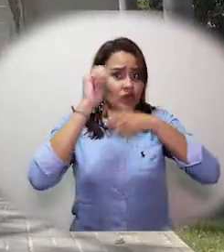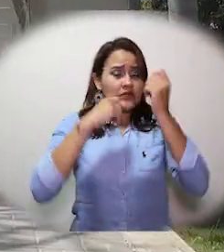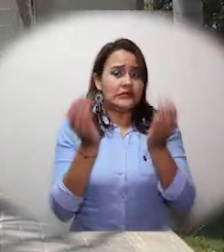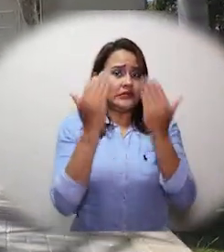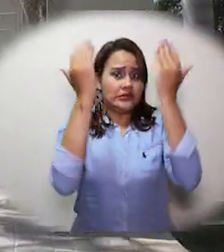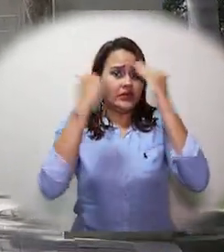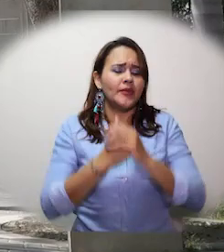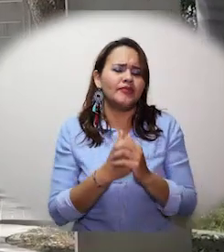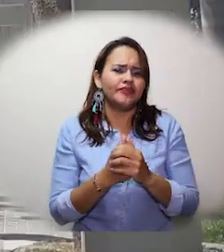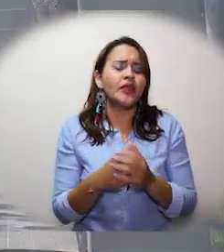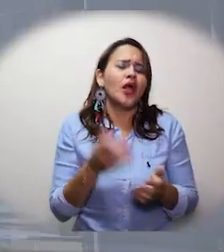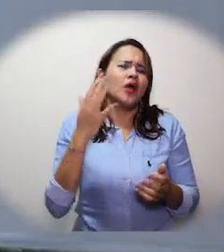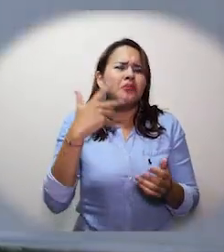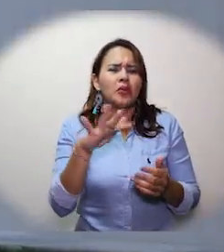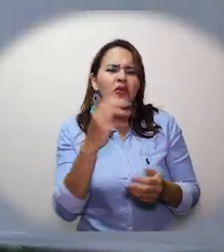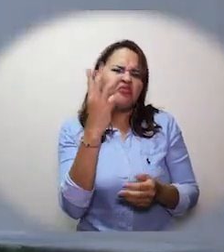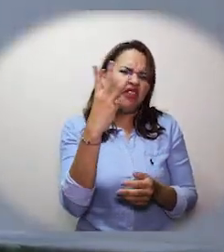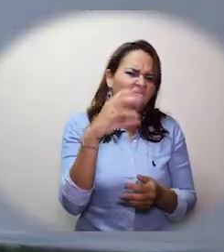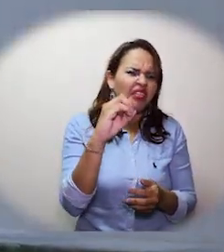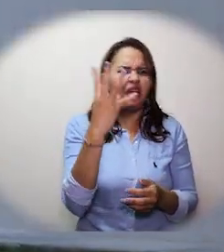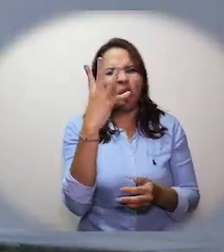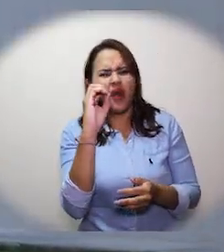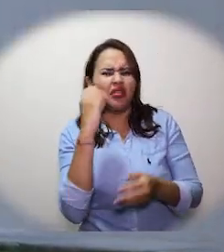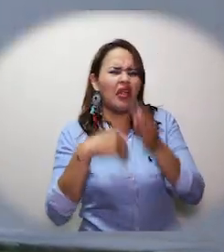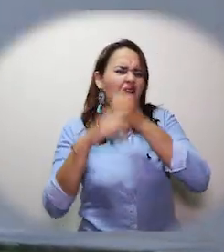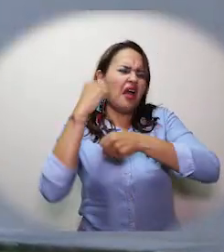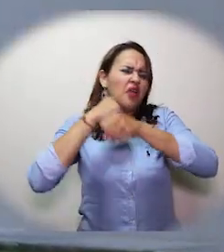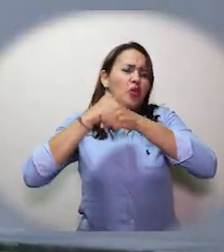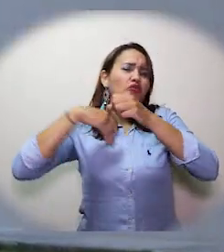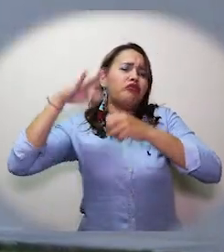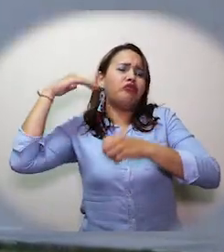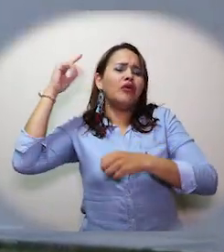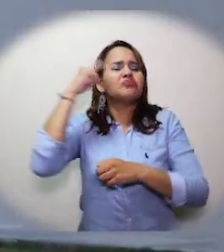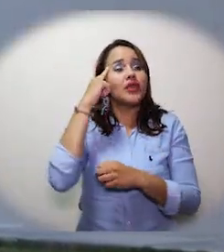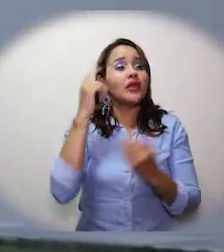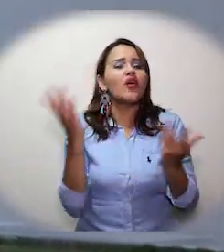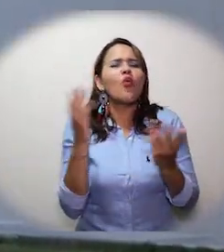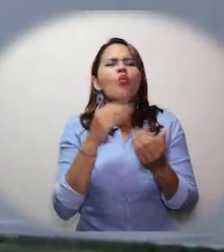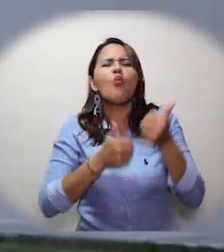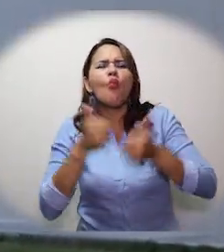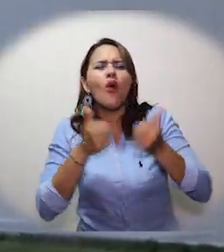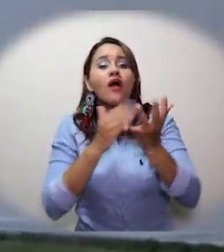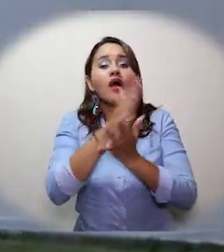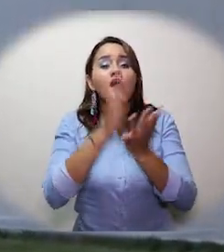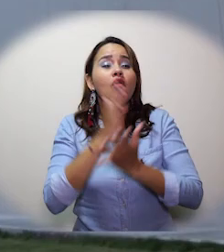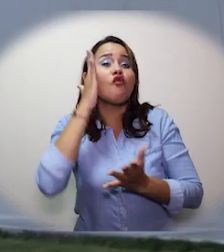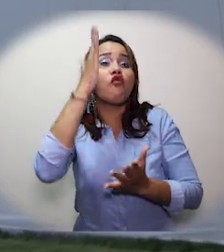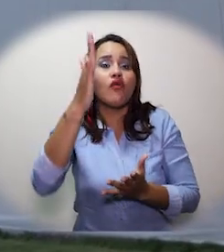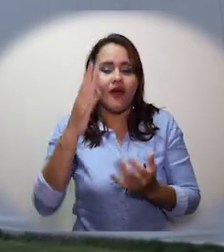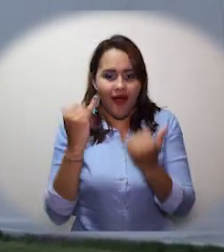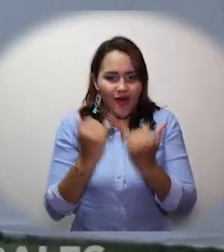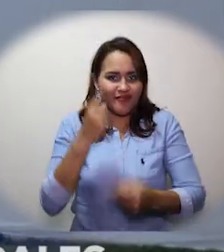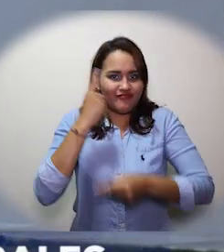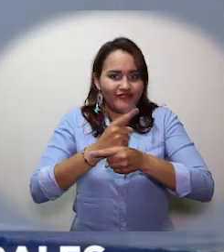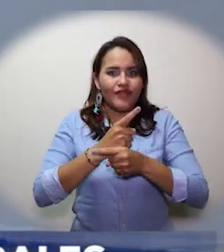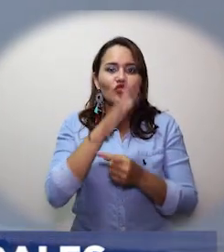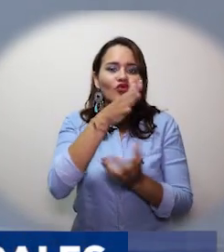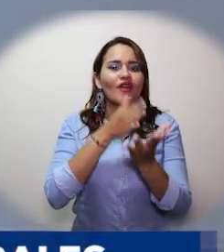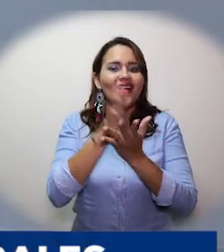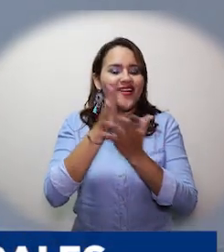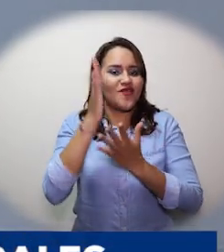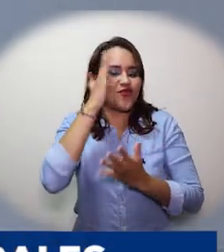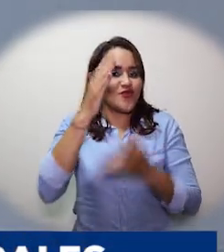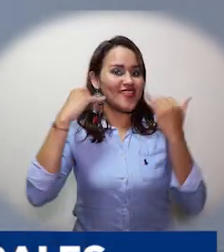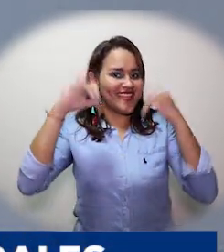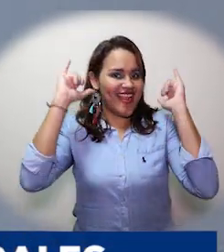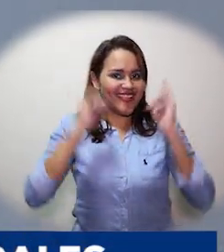hoy es una realidad. Hace 30, 40 años la gente hablaba de la carrera del futuro. Creo que hoy es la carrera del presente y hoy